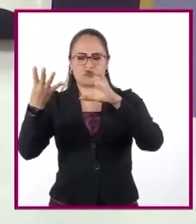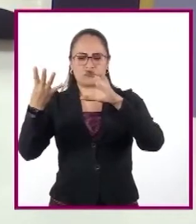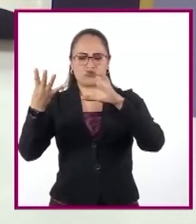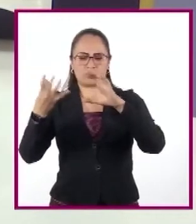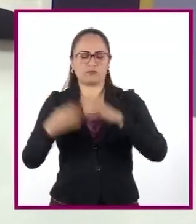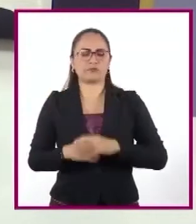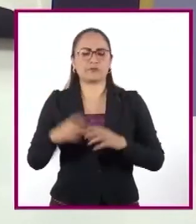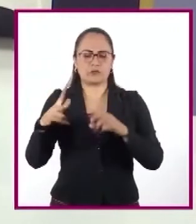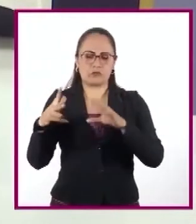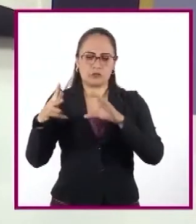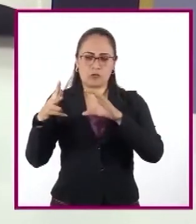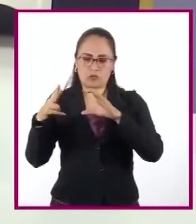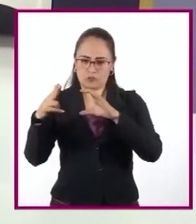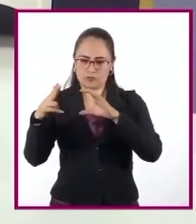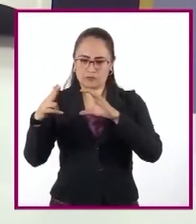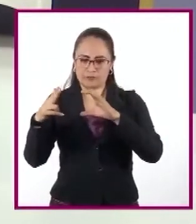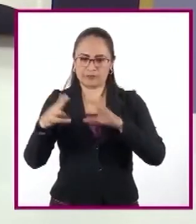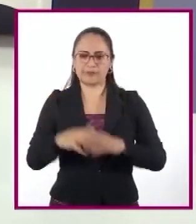Cortamos. Cortamos.